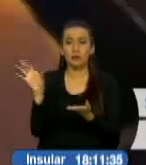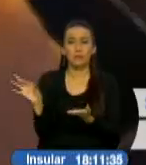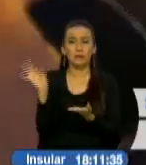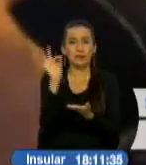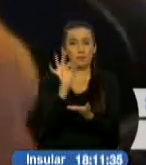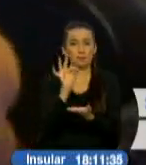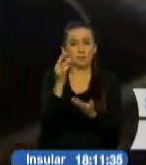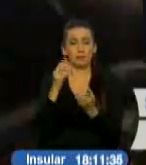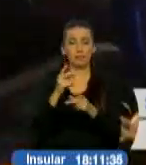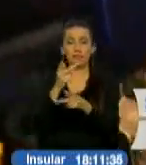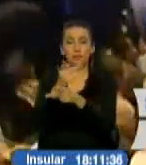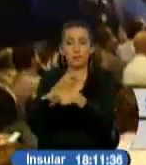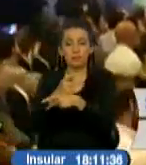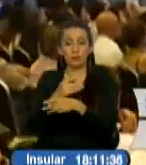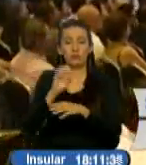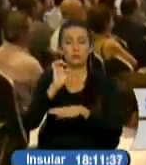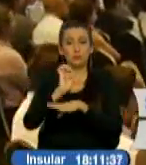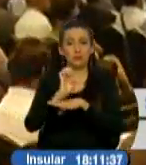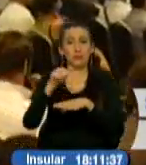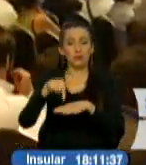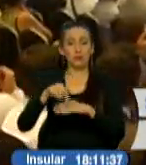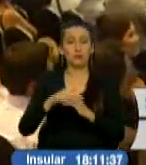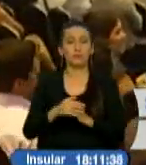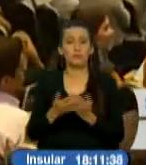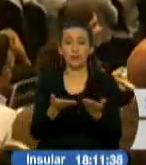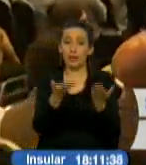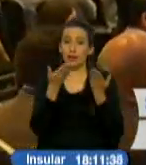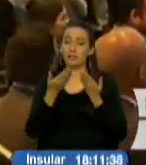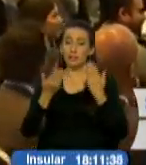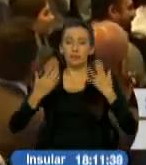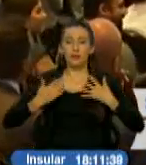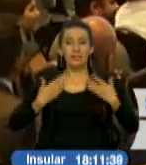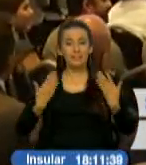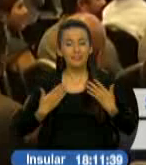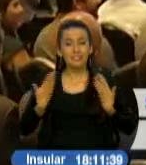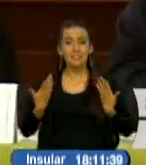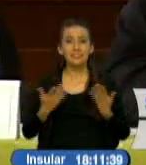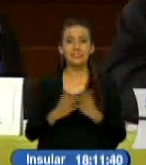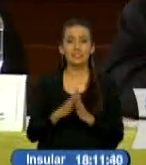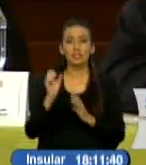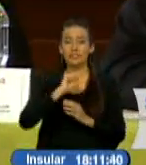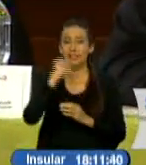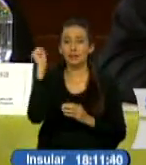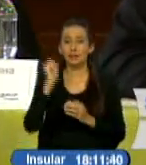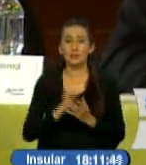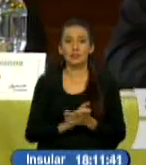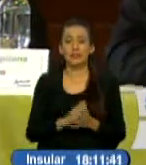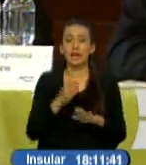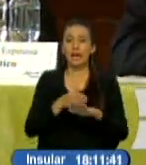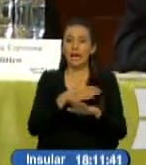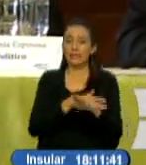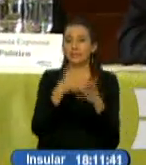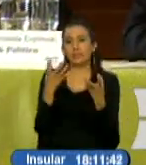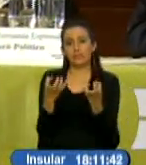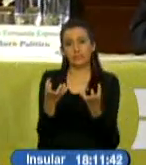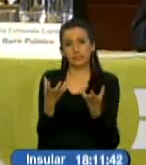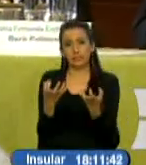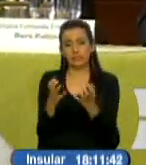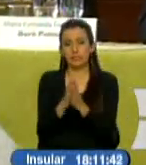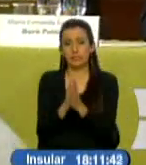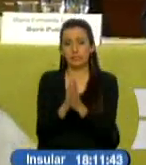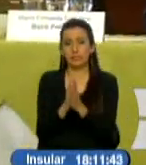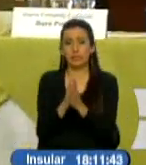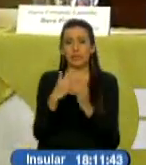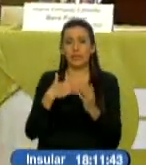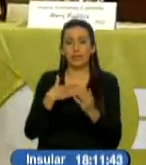sectores productivos del país. En estas citas, ha recibido las felicitaciones por la victoria obtenida. Antes de todo, quisiera felicitarle en nombre de la